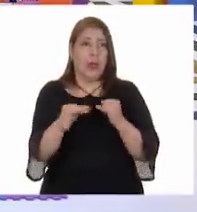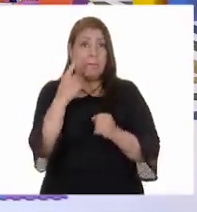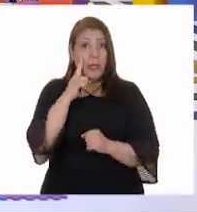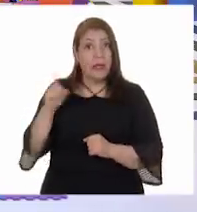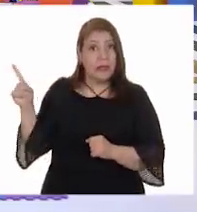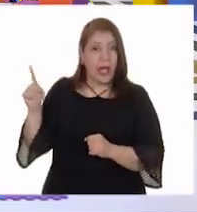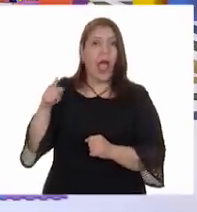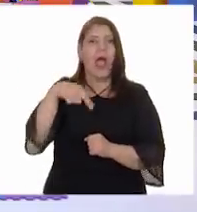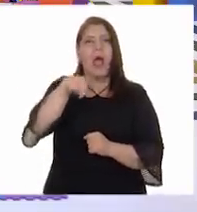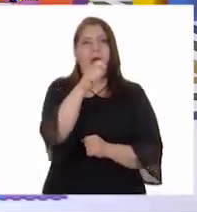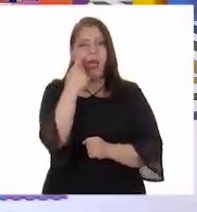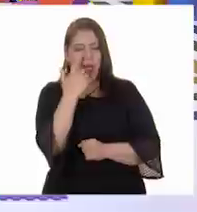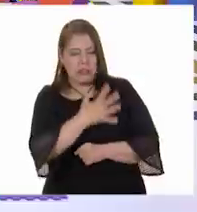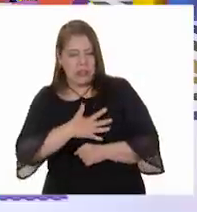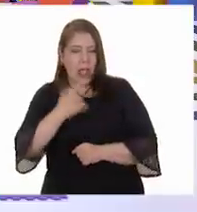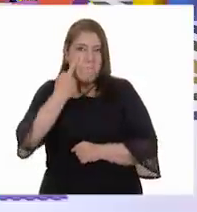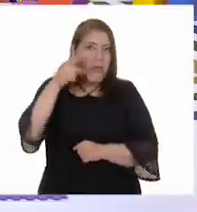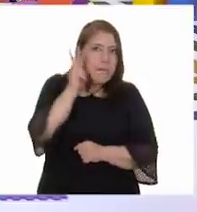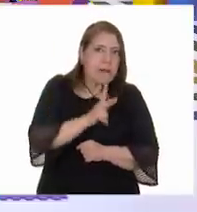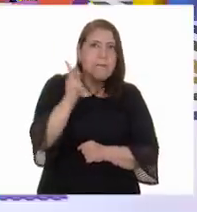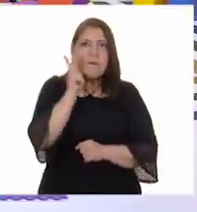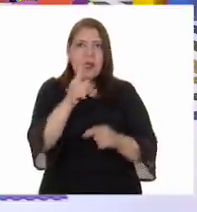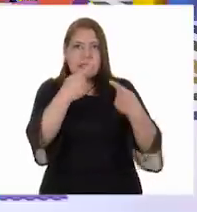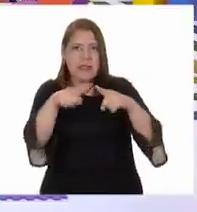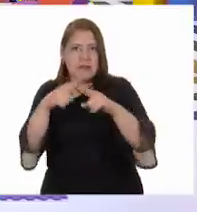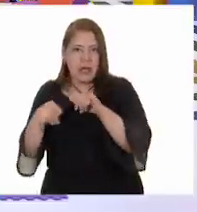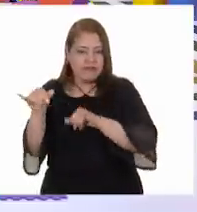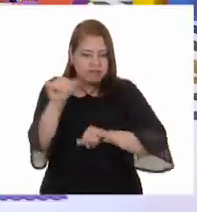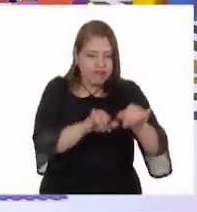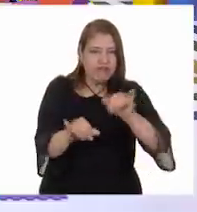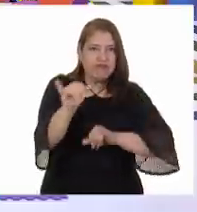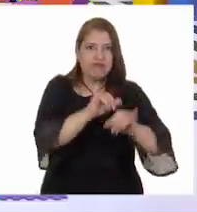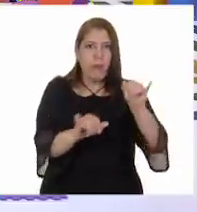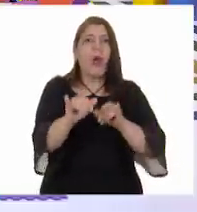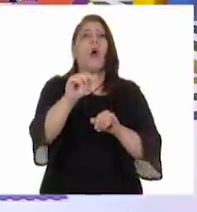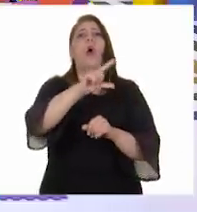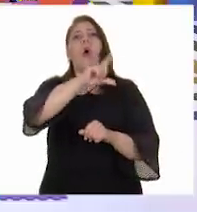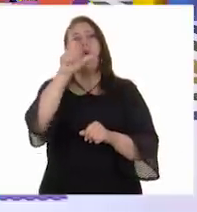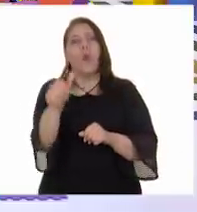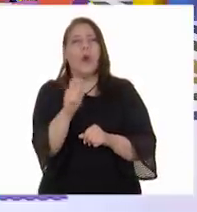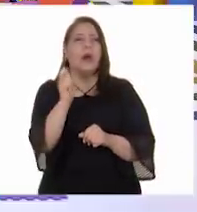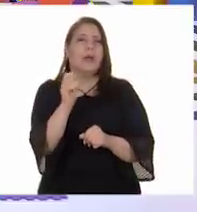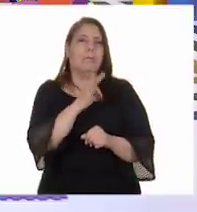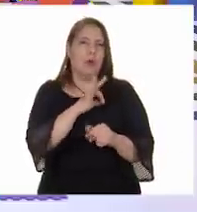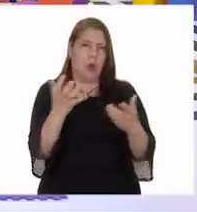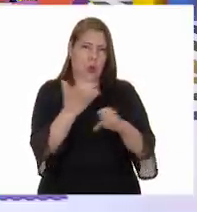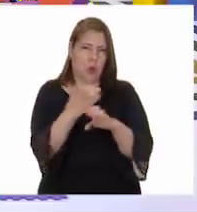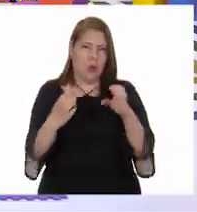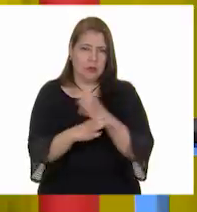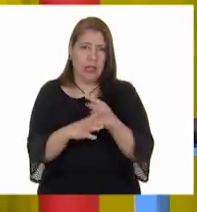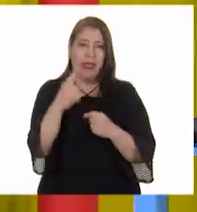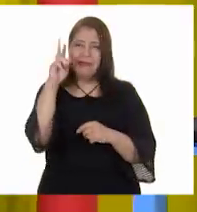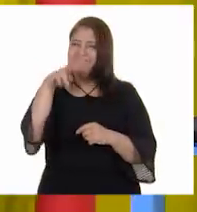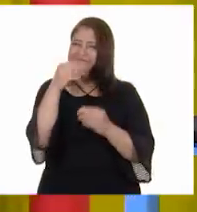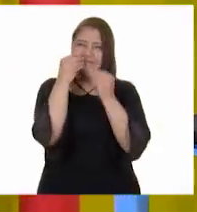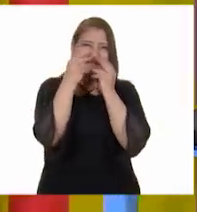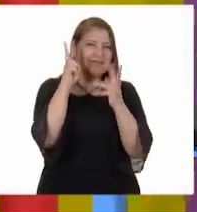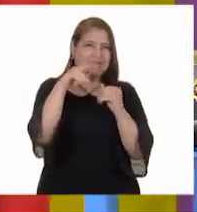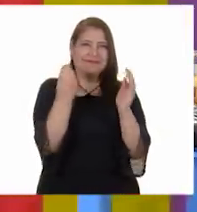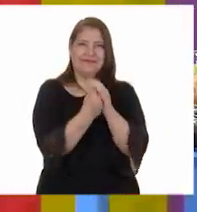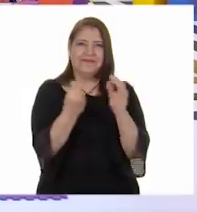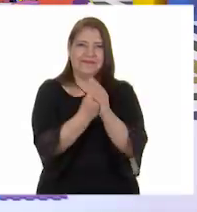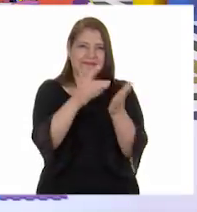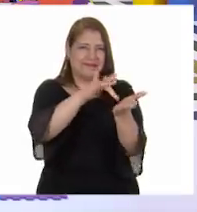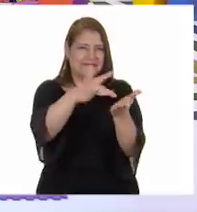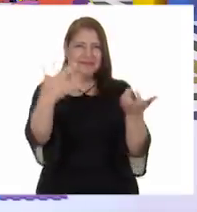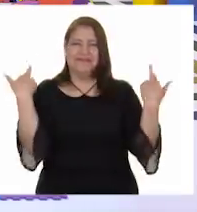niños experimentaran con todas las mezclas y puedan sacar diferentes productos finales. Exactamente. Qué bonita clase, maestro Ezequiel. Muchísimas